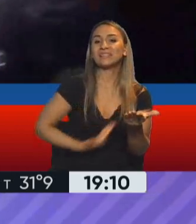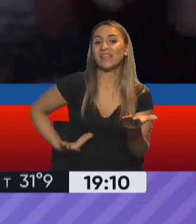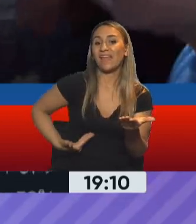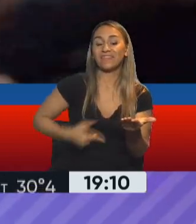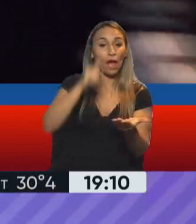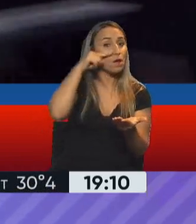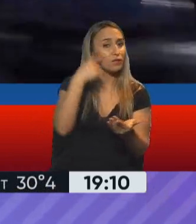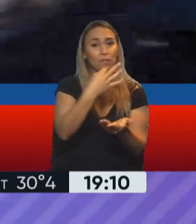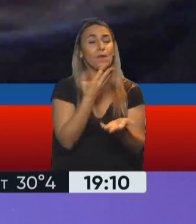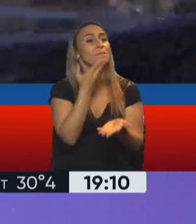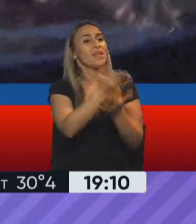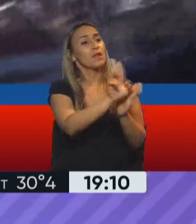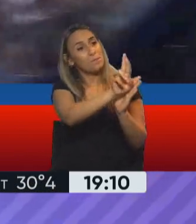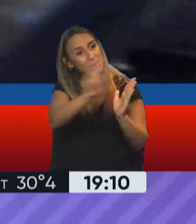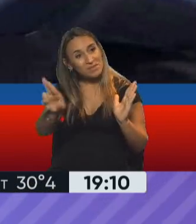Quiero señalar,